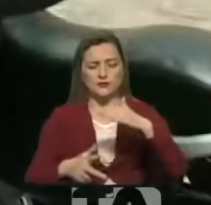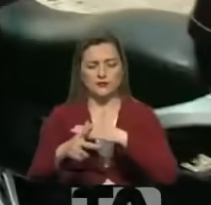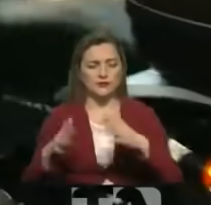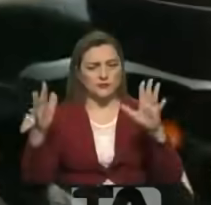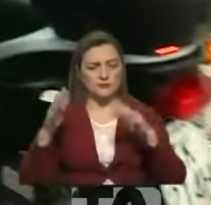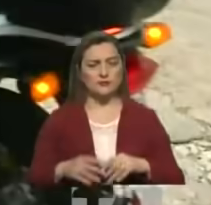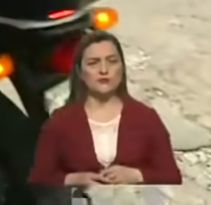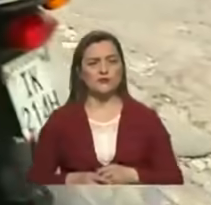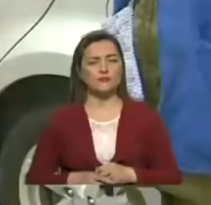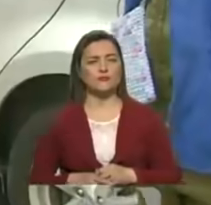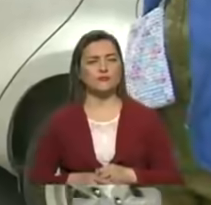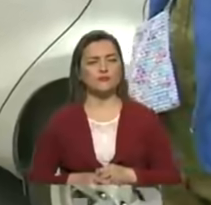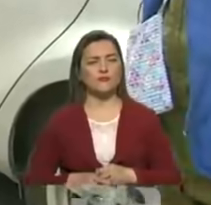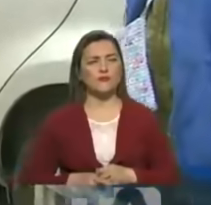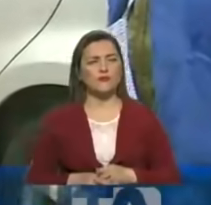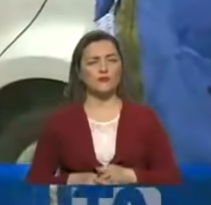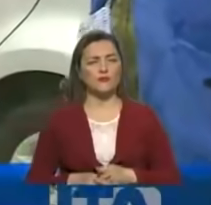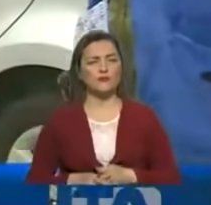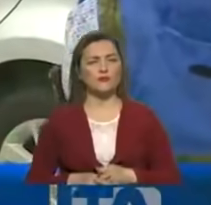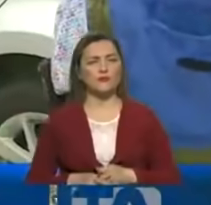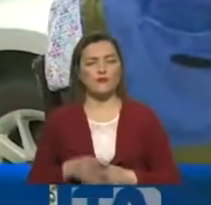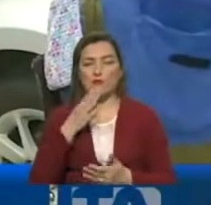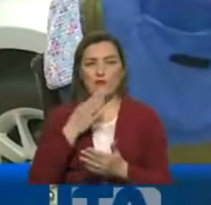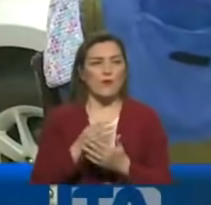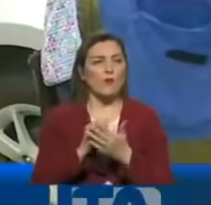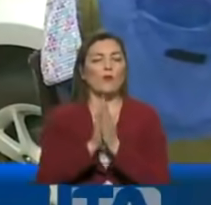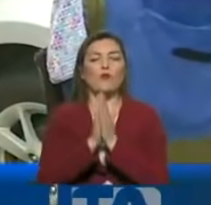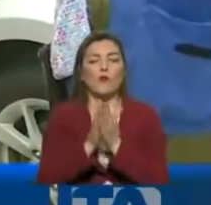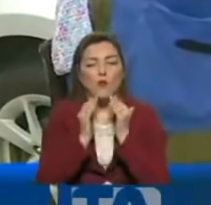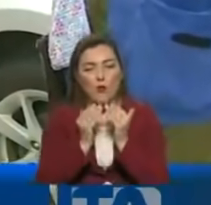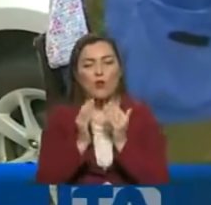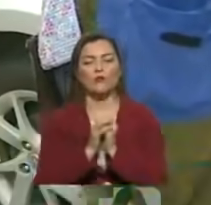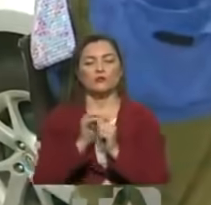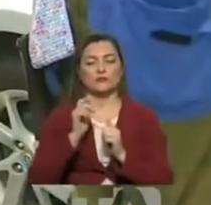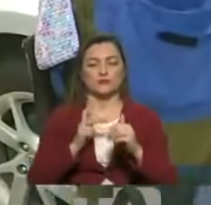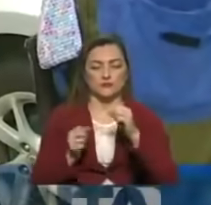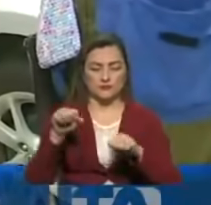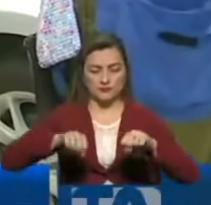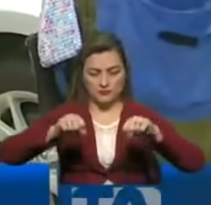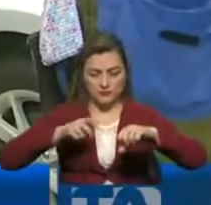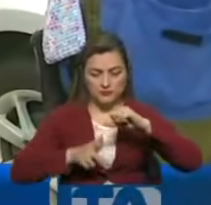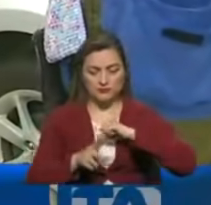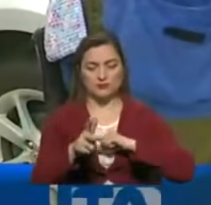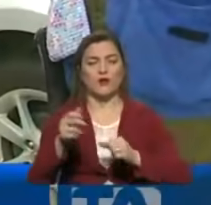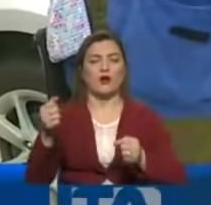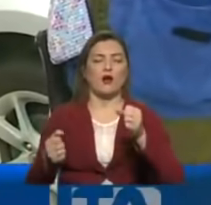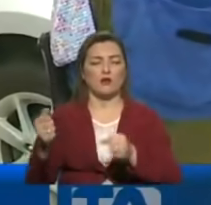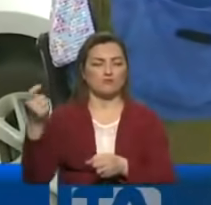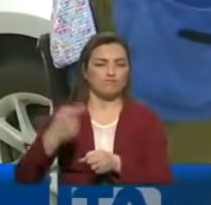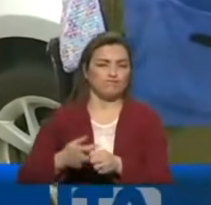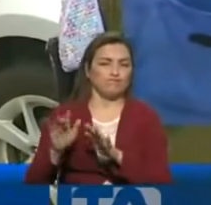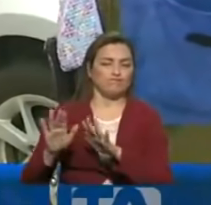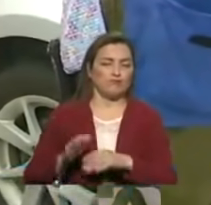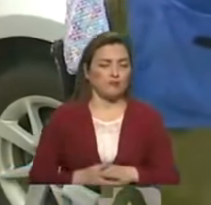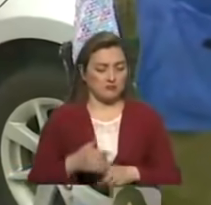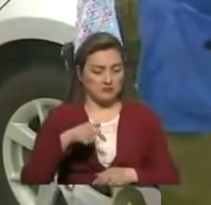para este tipo de vehículos. Tengo la bondad, no se puede parquear. ¿Por? Porque son para vehículos.